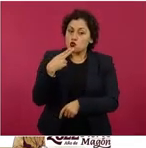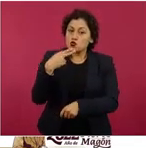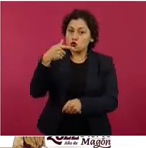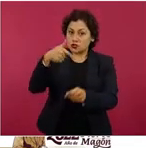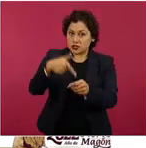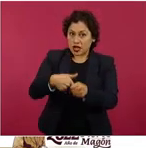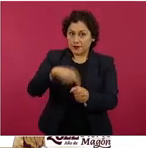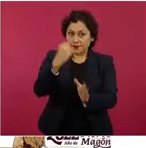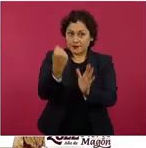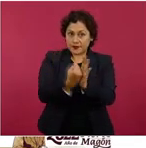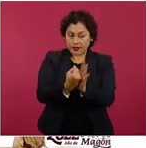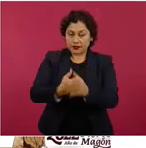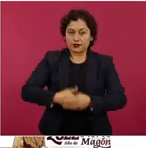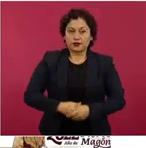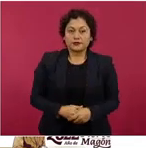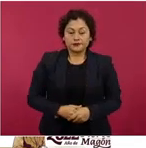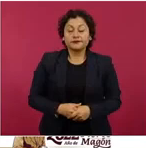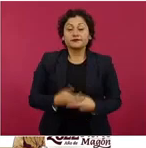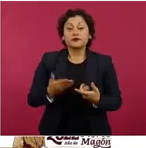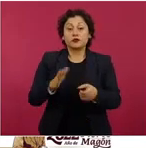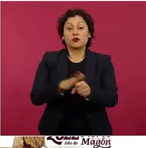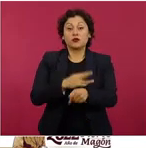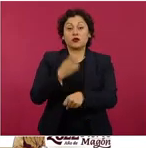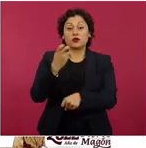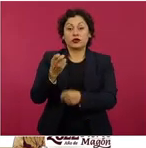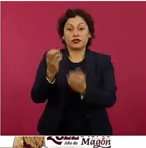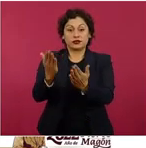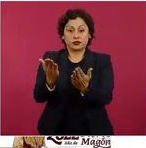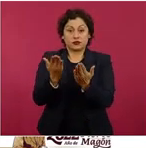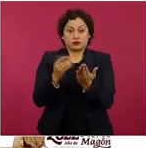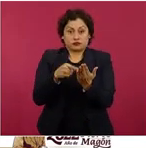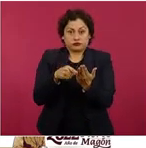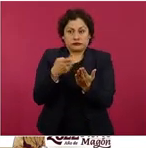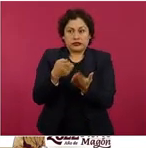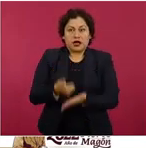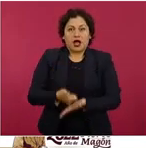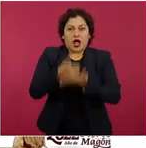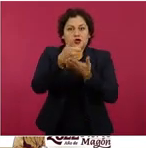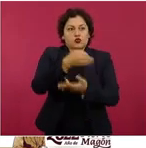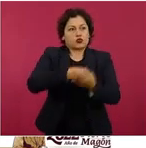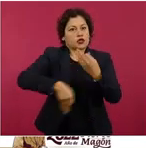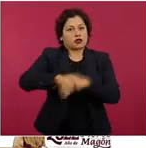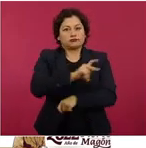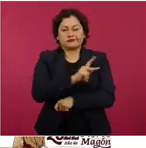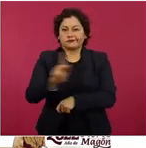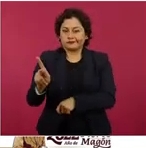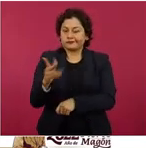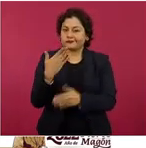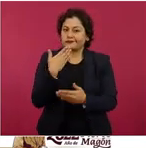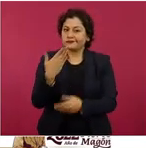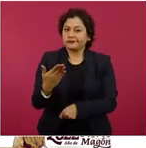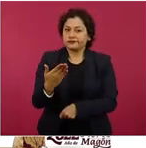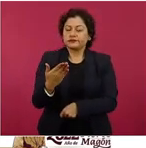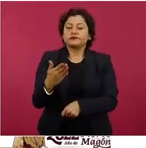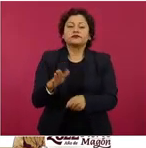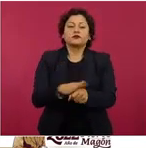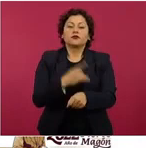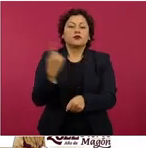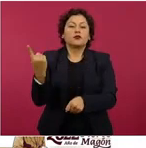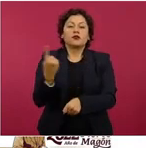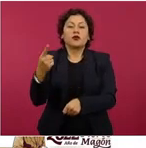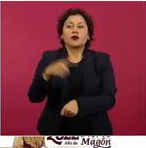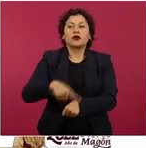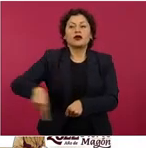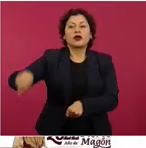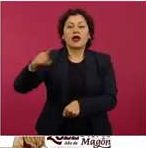esos combustibles, y de esa manera nos llega finalmente a la bolsa de todos, que no sirva de pretexto el supuesto